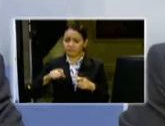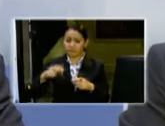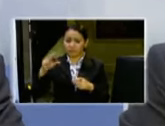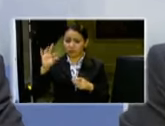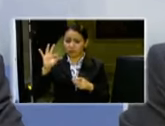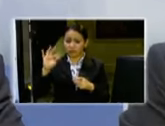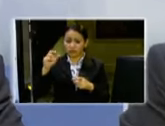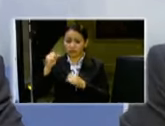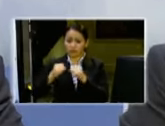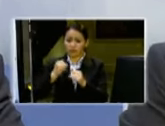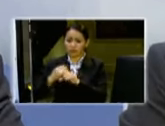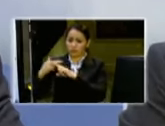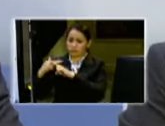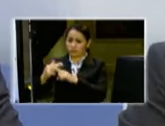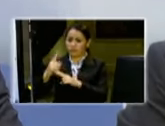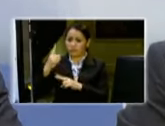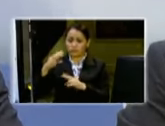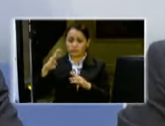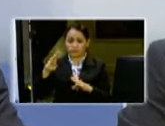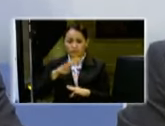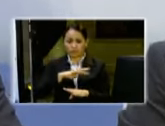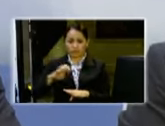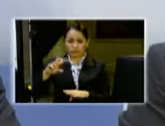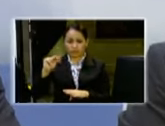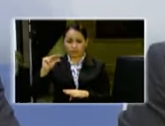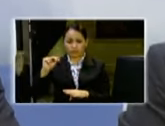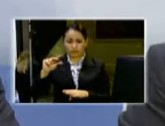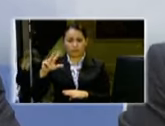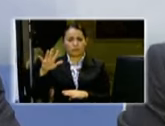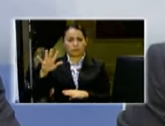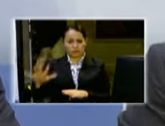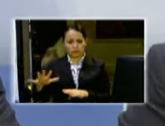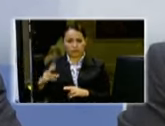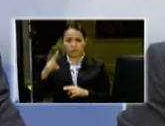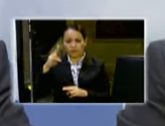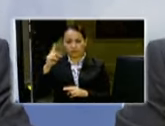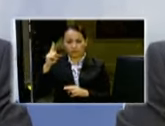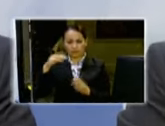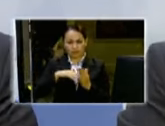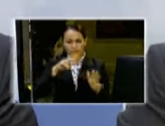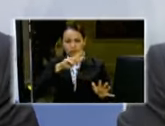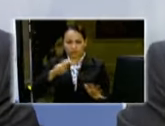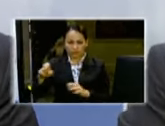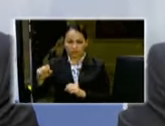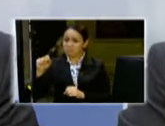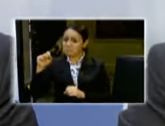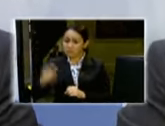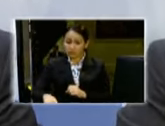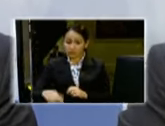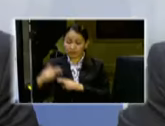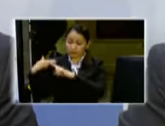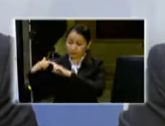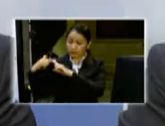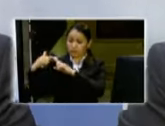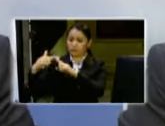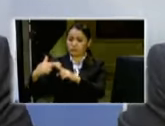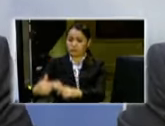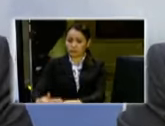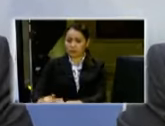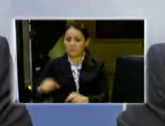años. En 1975 teníamos 1.200 miembros del Servicio Exterior Mexicano. Hoy en día tenemos exactamente los mismos